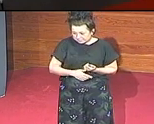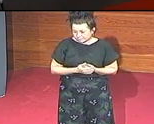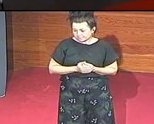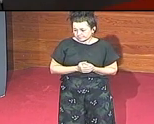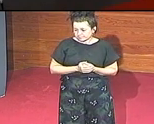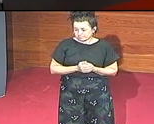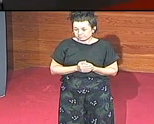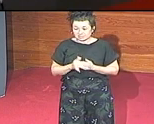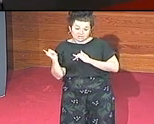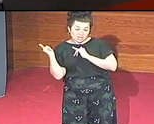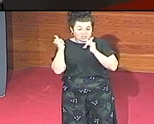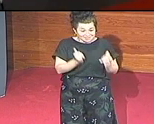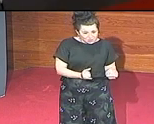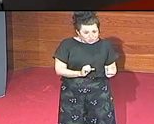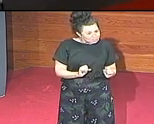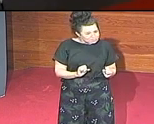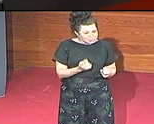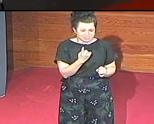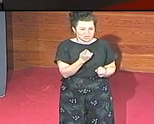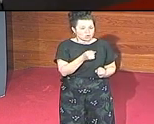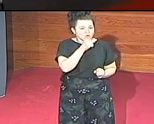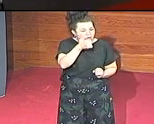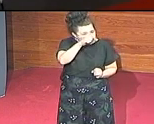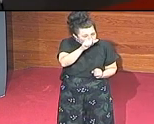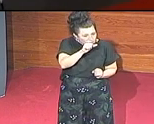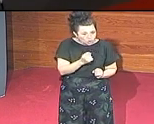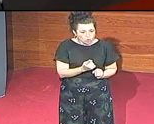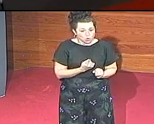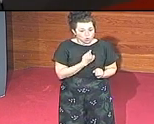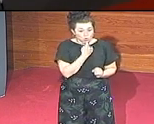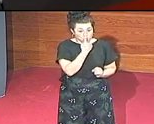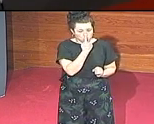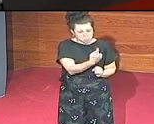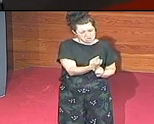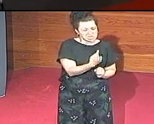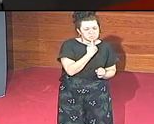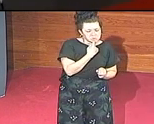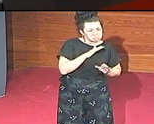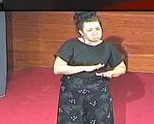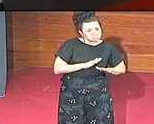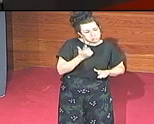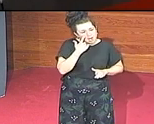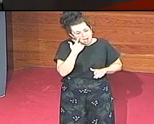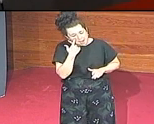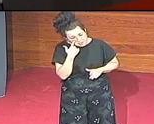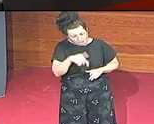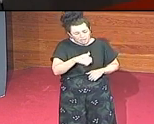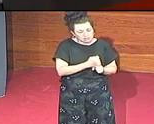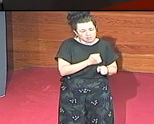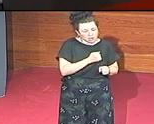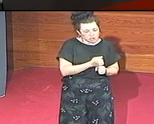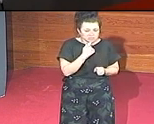y cómo llegó mi abuelo primero estuvo un año de patrona y luego cuando vio que aquí había trabajo pues dijo venir para